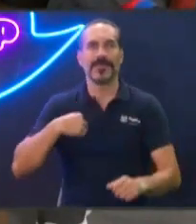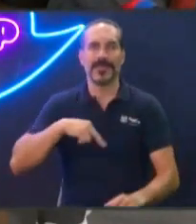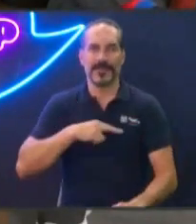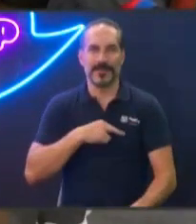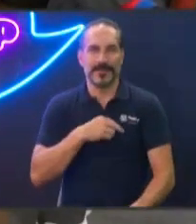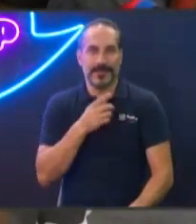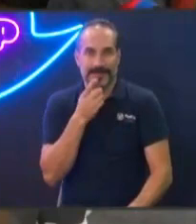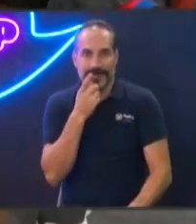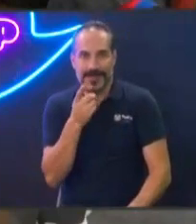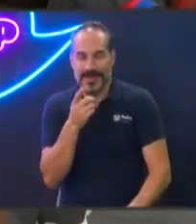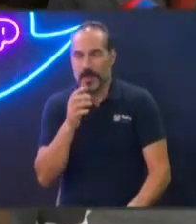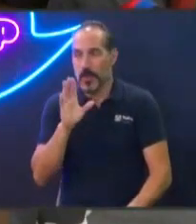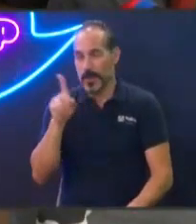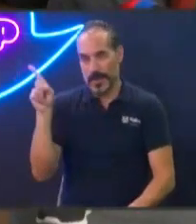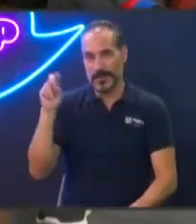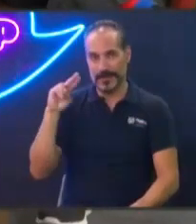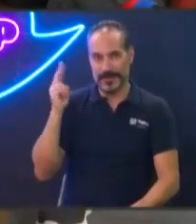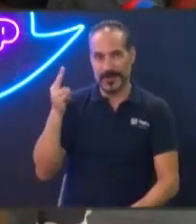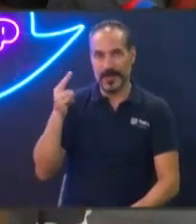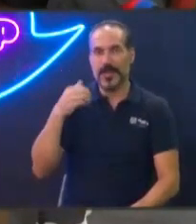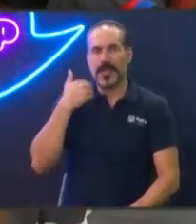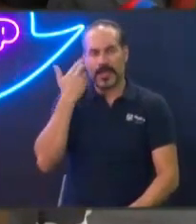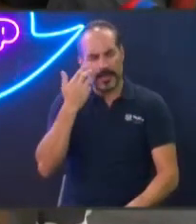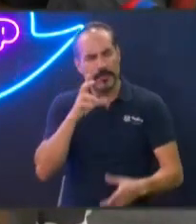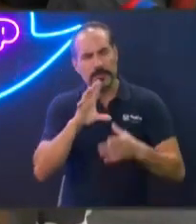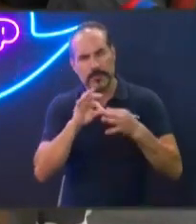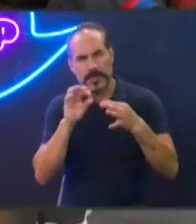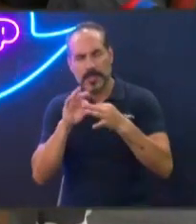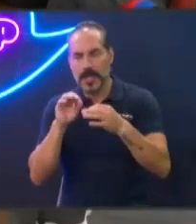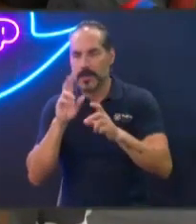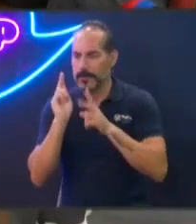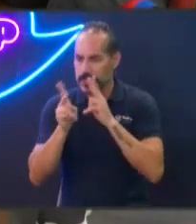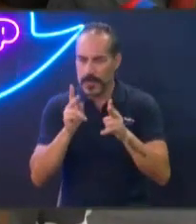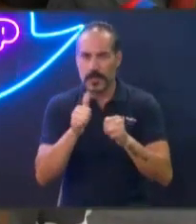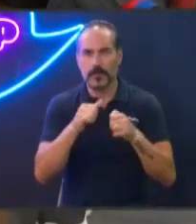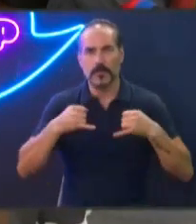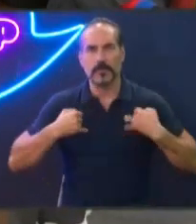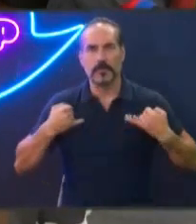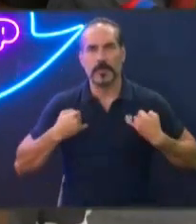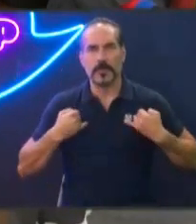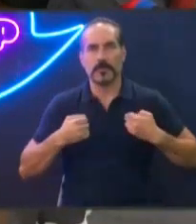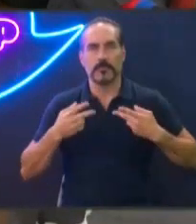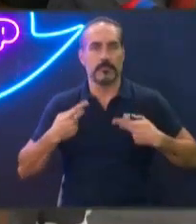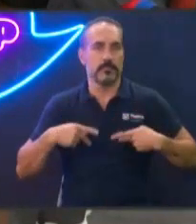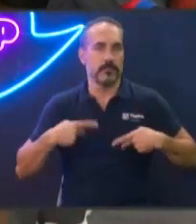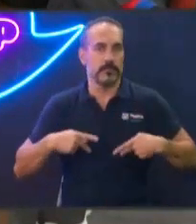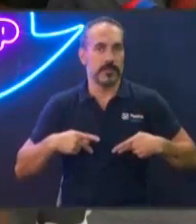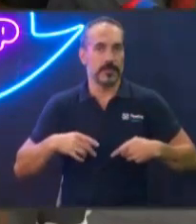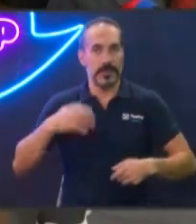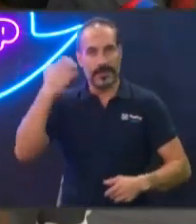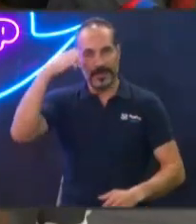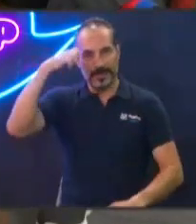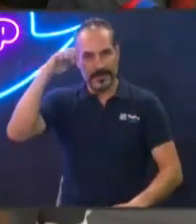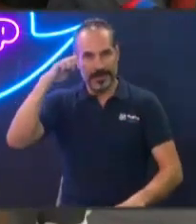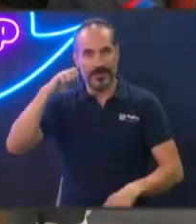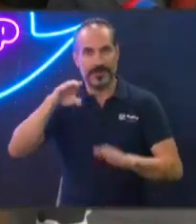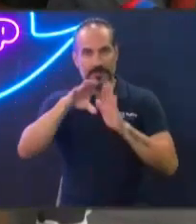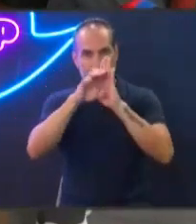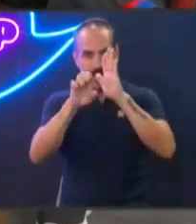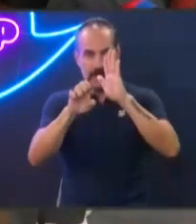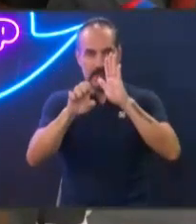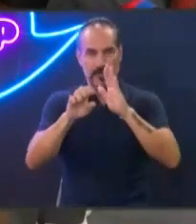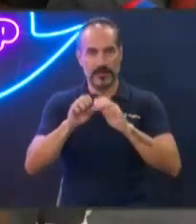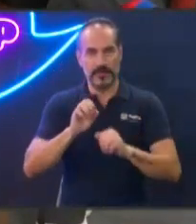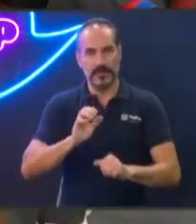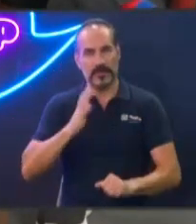chavos no eh gente experta también en algunos temas como tú bien dices que está acostumbrada incluso a